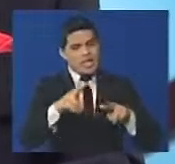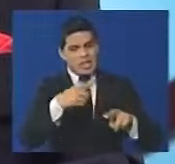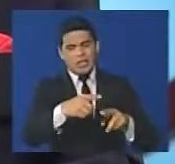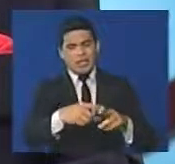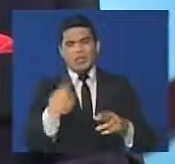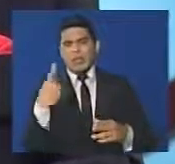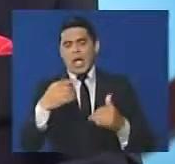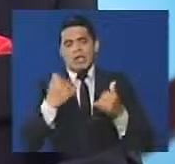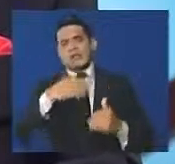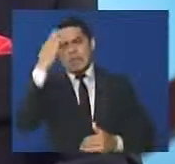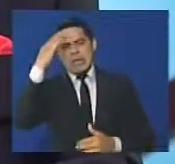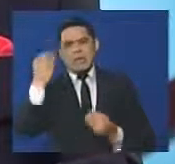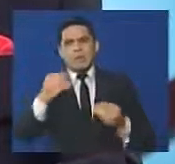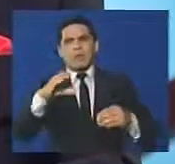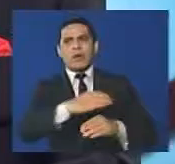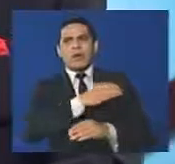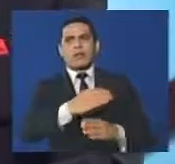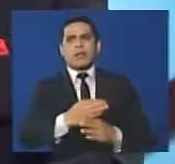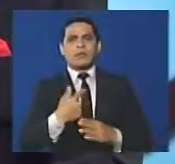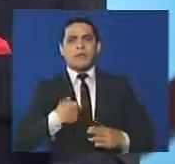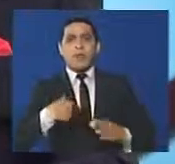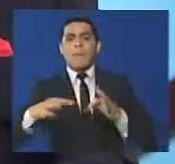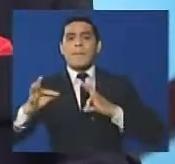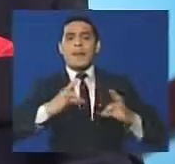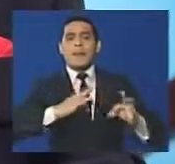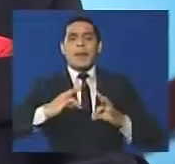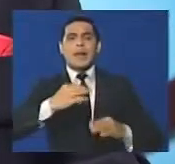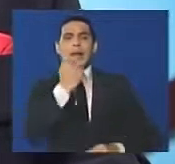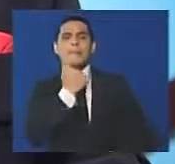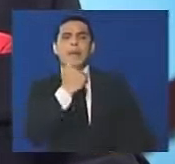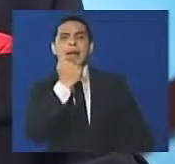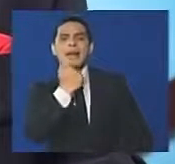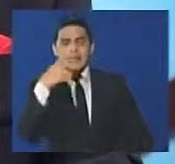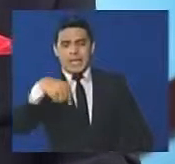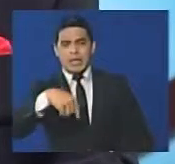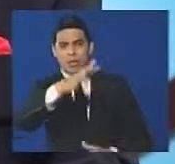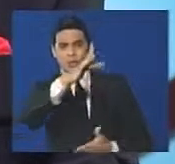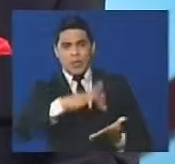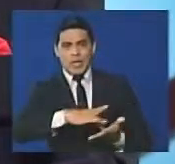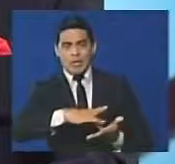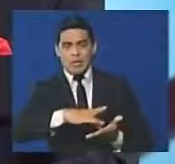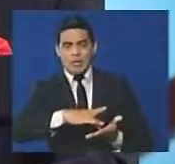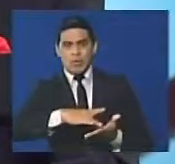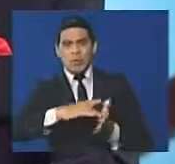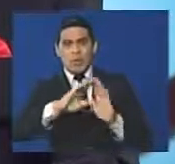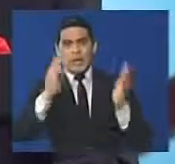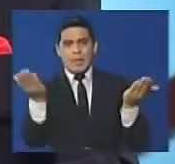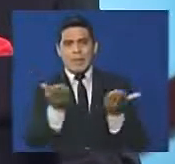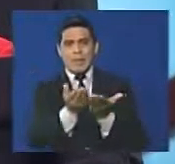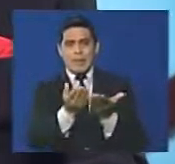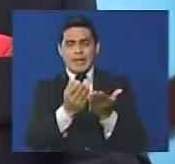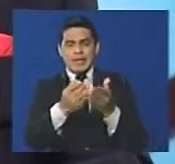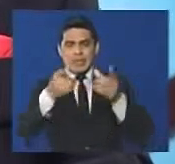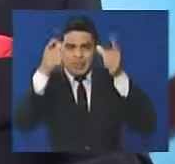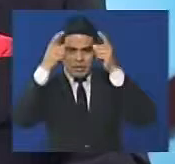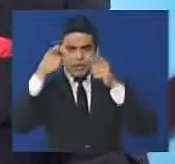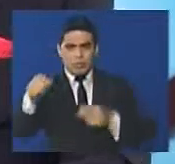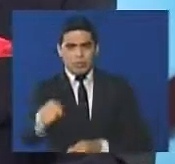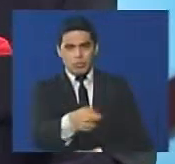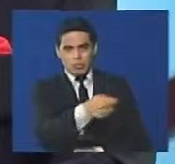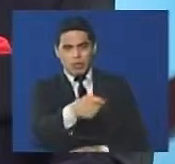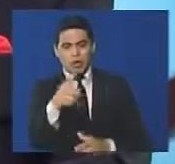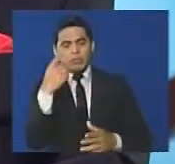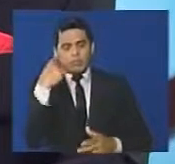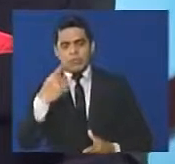siento orgulloso porque fui el que preparó el concierto Pavarotti en Valencia. Se llenó, en la Plaza de Toros, ¿cierto? En la Plaza de Toros, sí, señor.